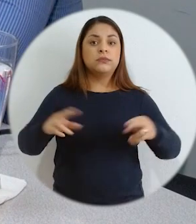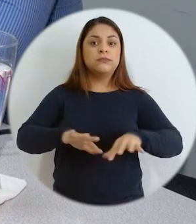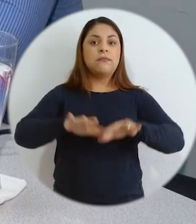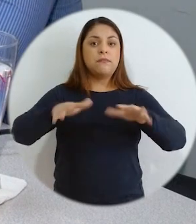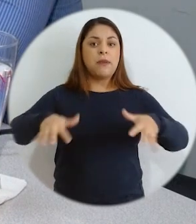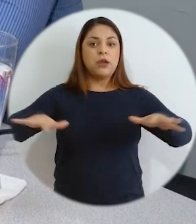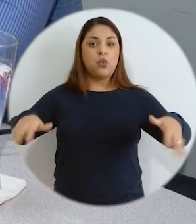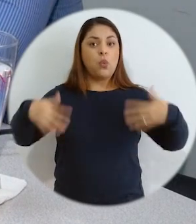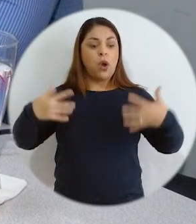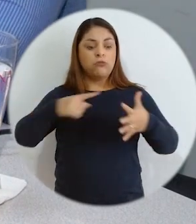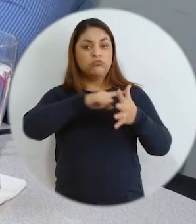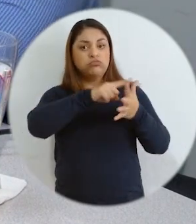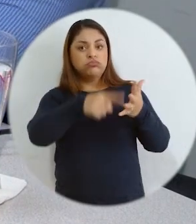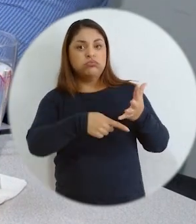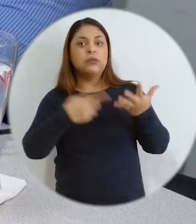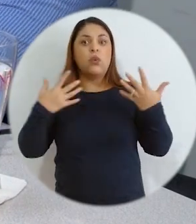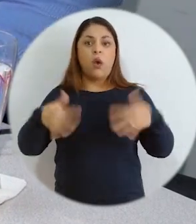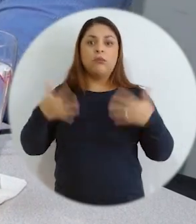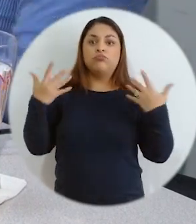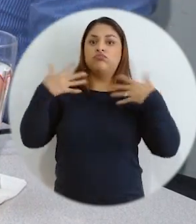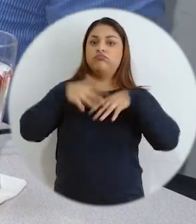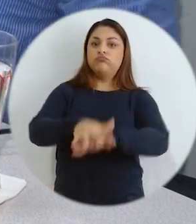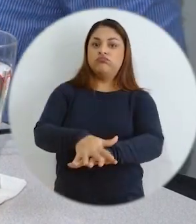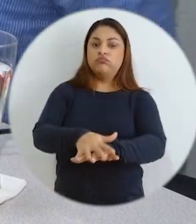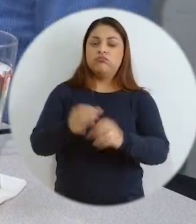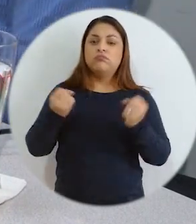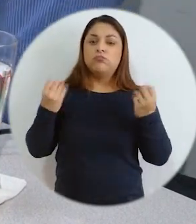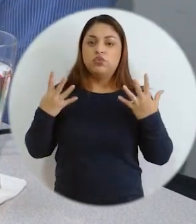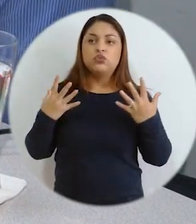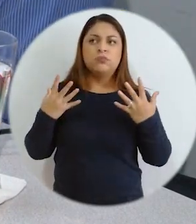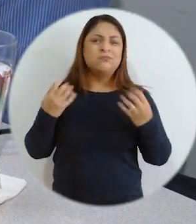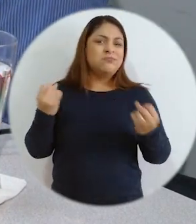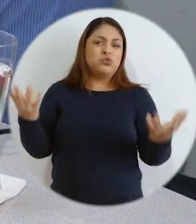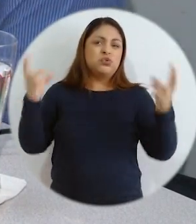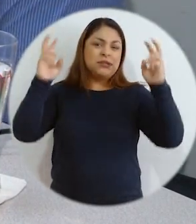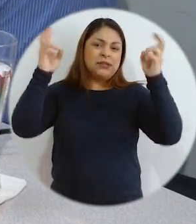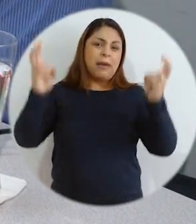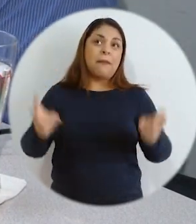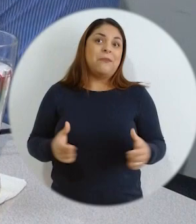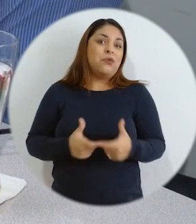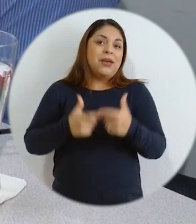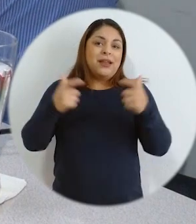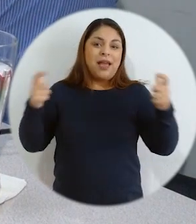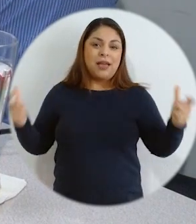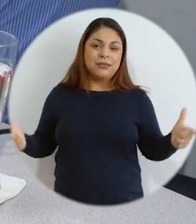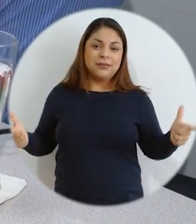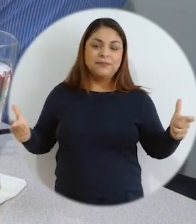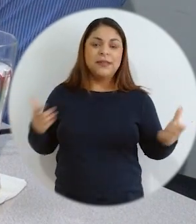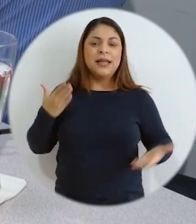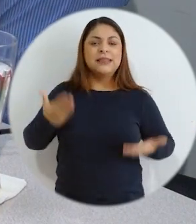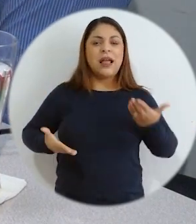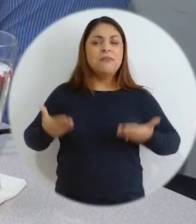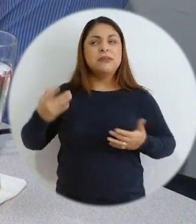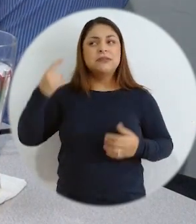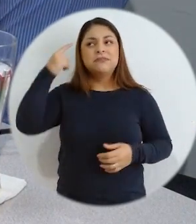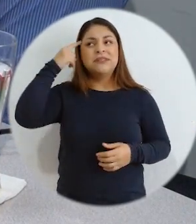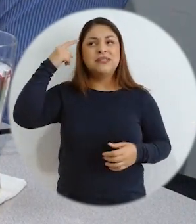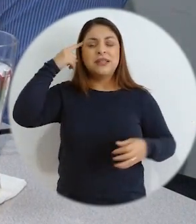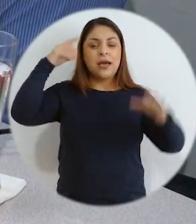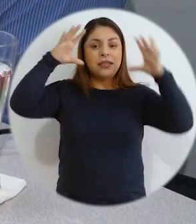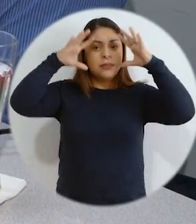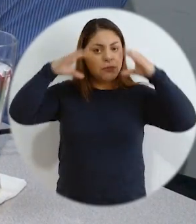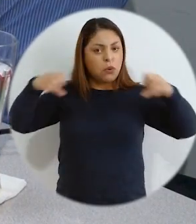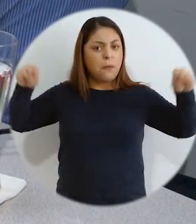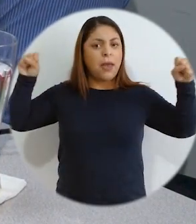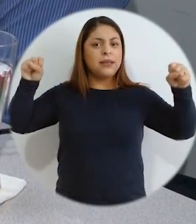de los recursos marinos. Es un abordaje muy integral, ¿verdad? Claro, porque es un tema muy amplio. Sí. Es un tema muy amplio y muchas veces, tal vez